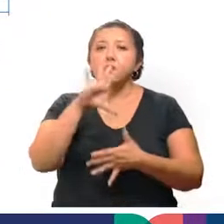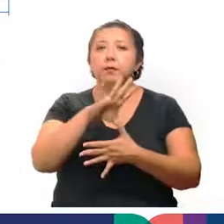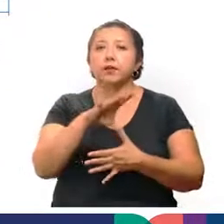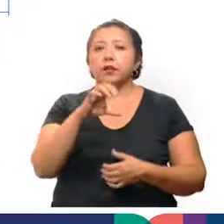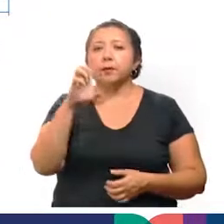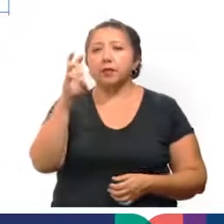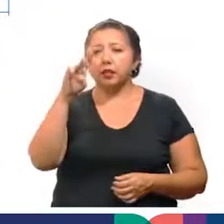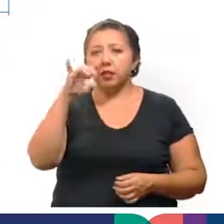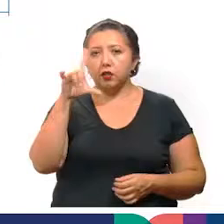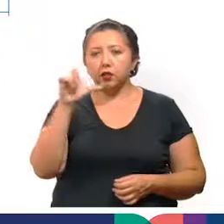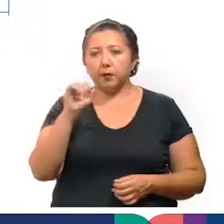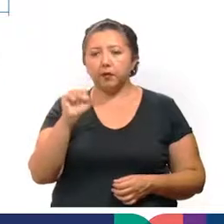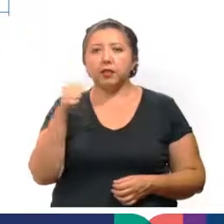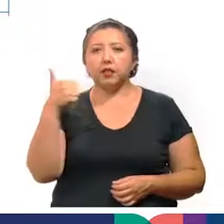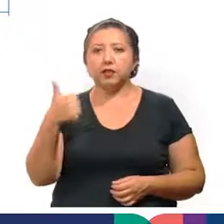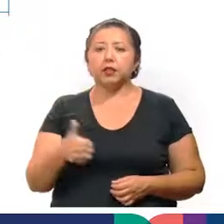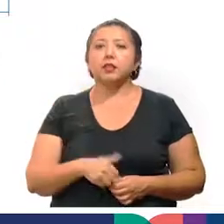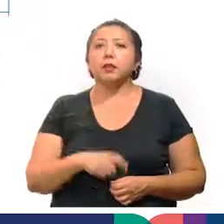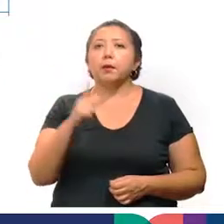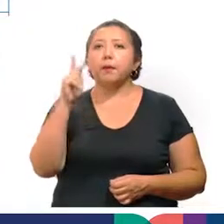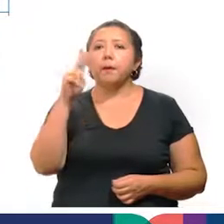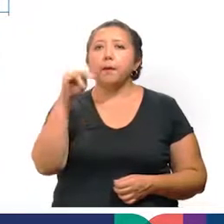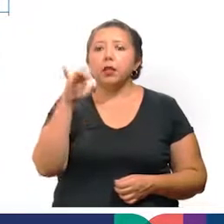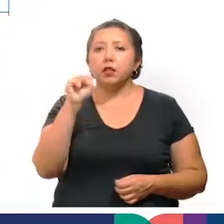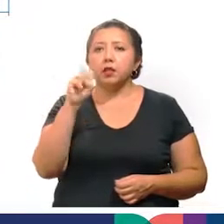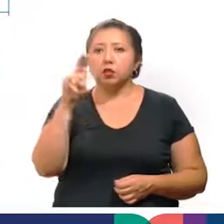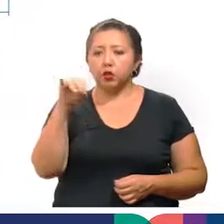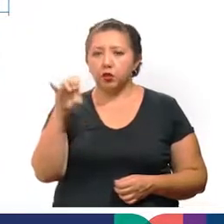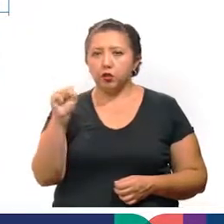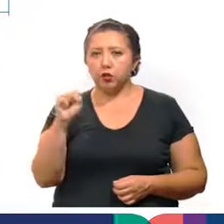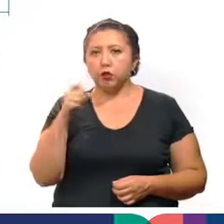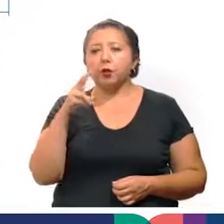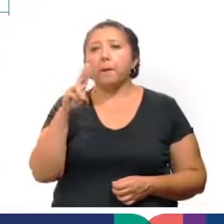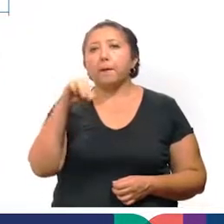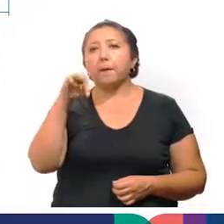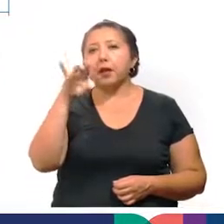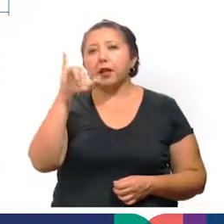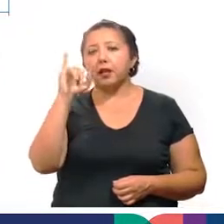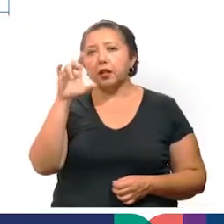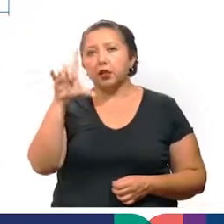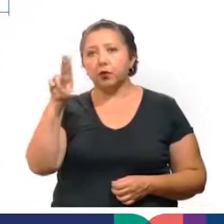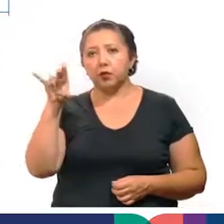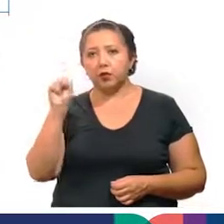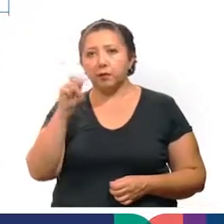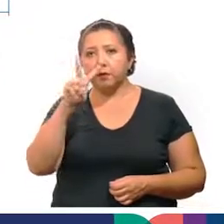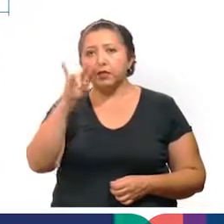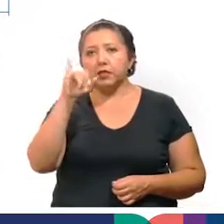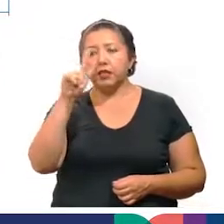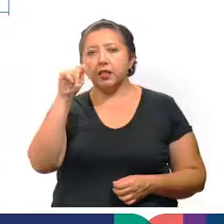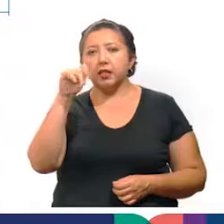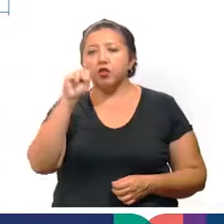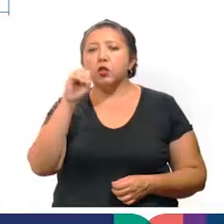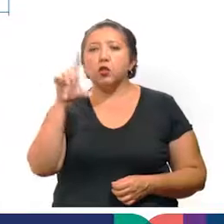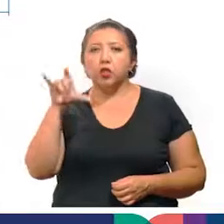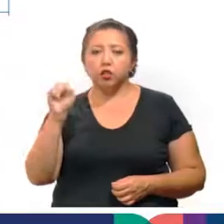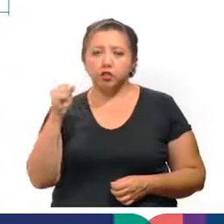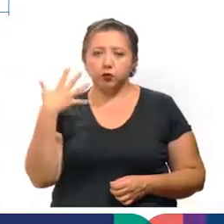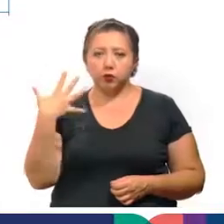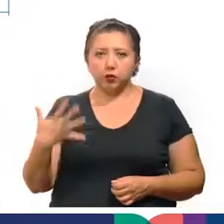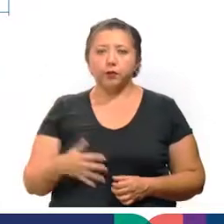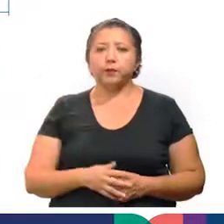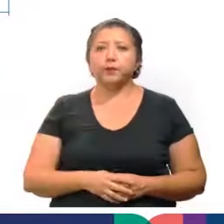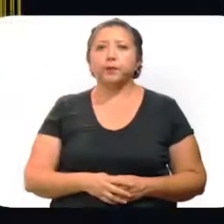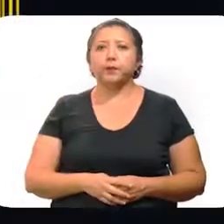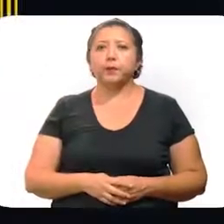Américas y Emiliano Zapata Oriente con 6, y Pensiones Salvador Alvarado Oriente, María Luisa, Vicente Solís y Emiliano Zapata Sur con 5.